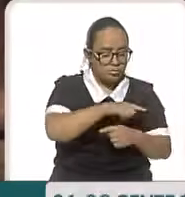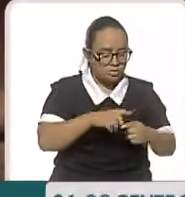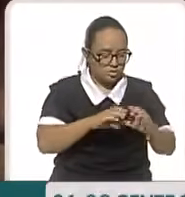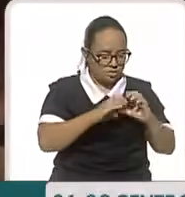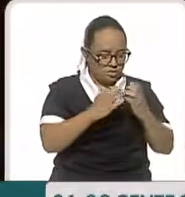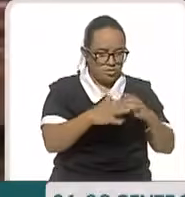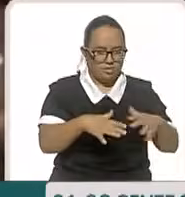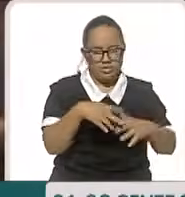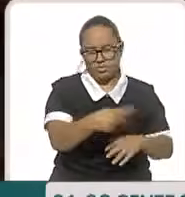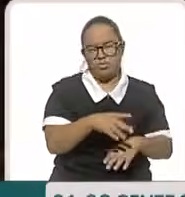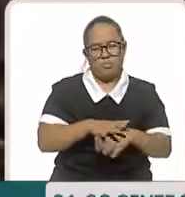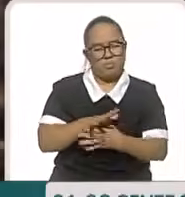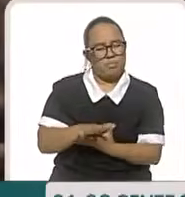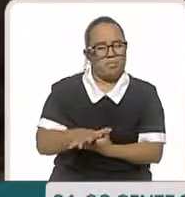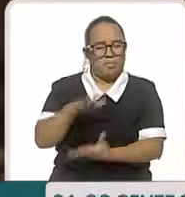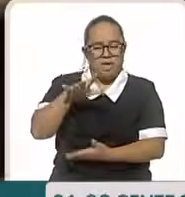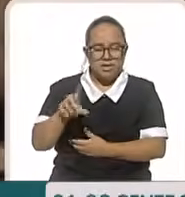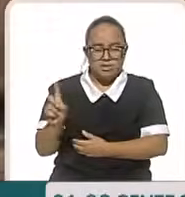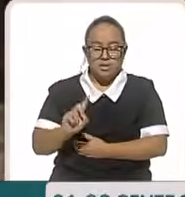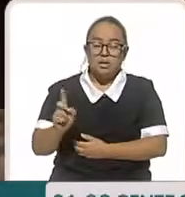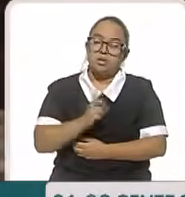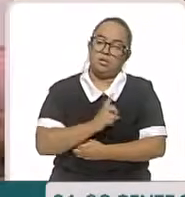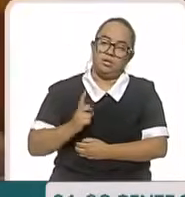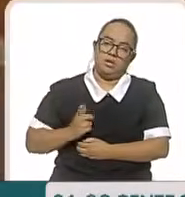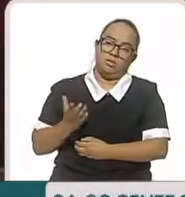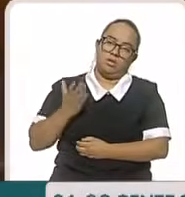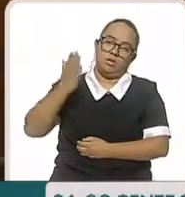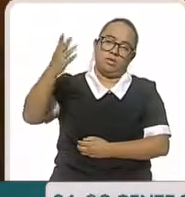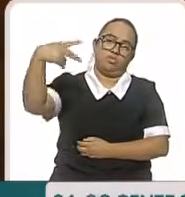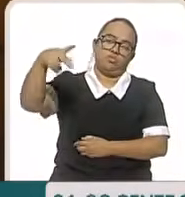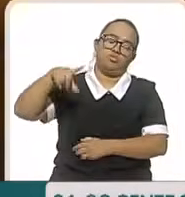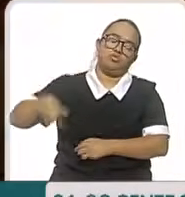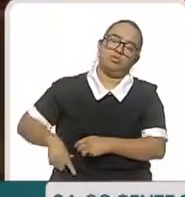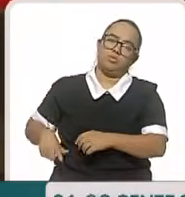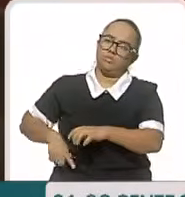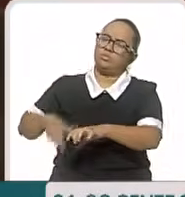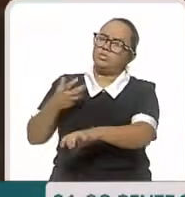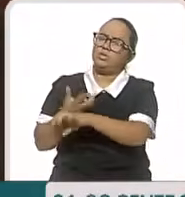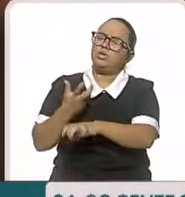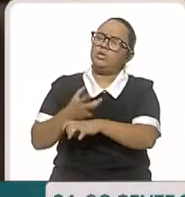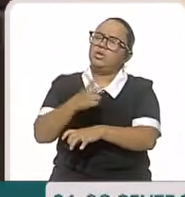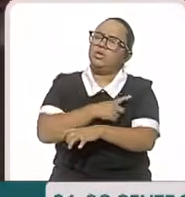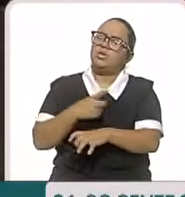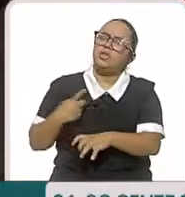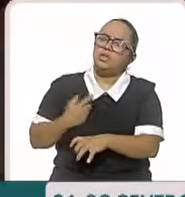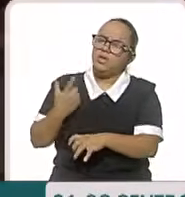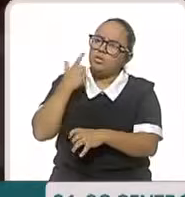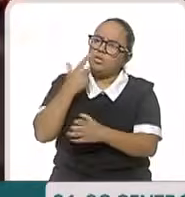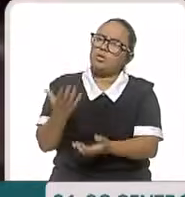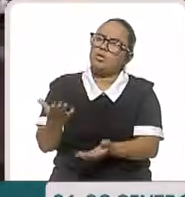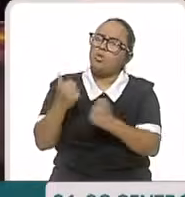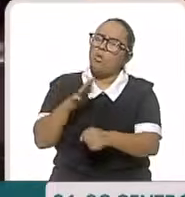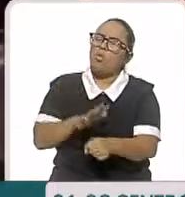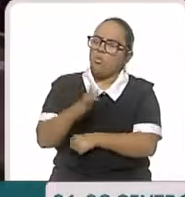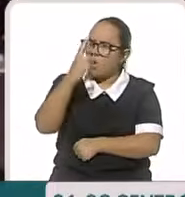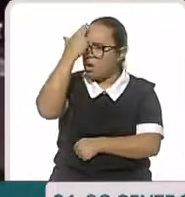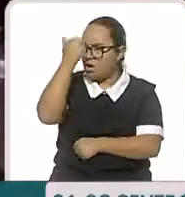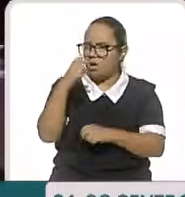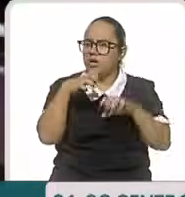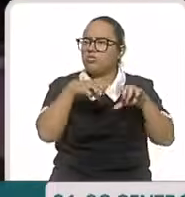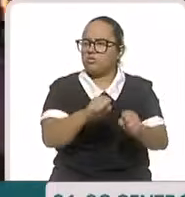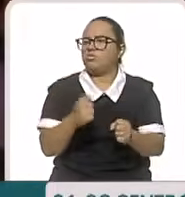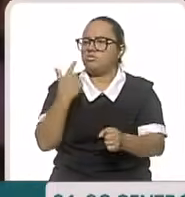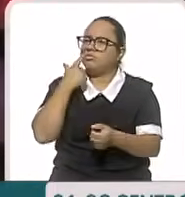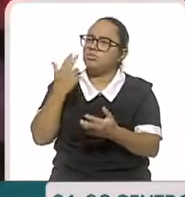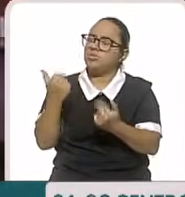congresistas, principalmente demócratas, de exigirle al gobierno estadounidense, pues, que entregue el argumento legal, y incluso se